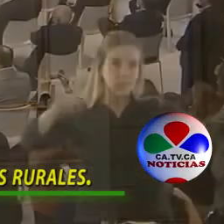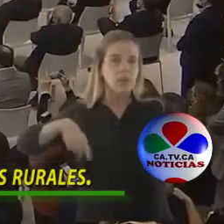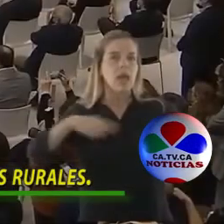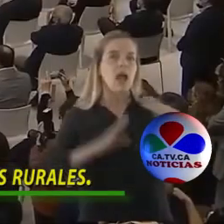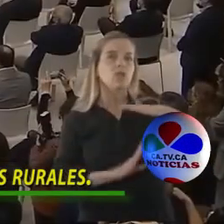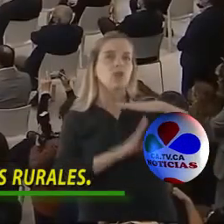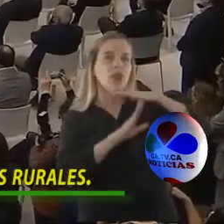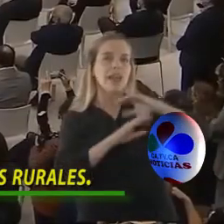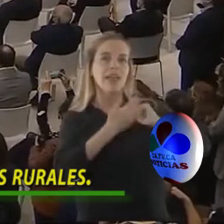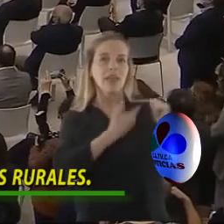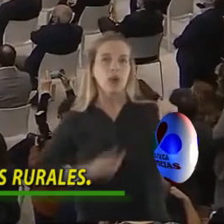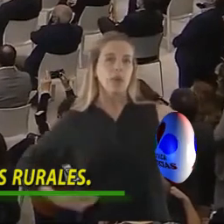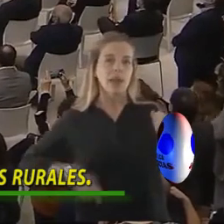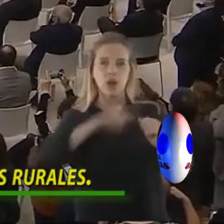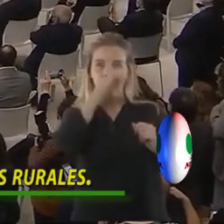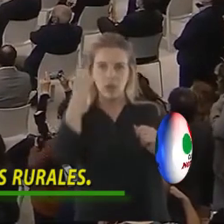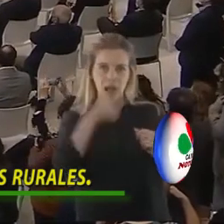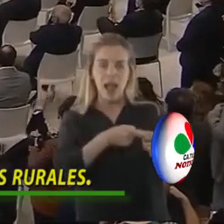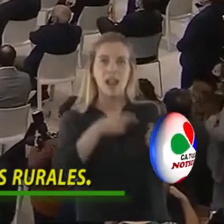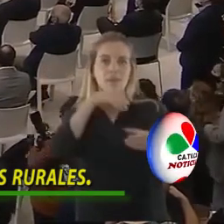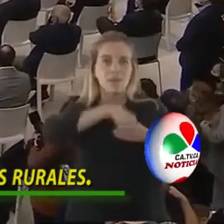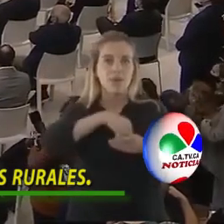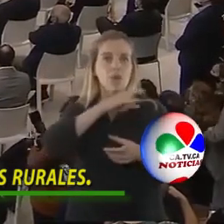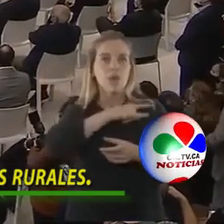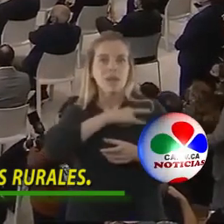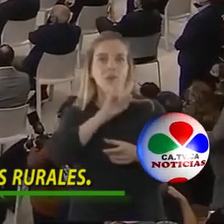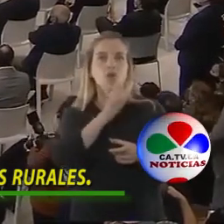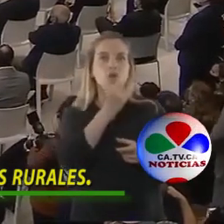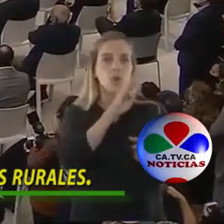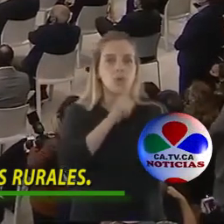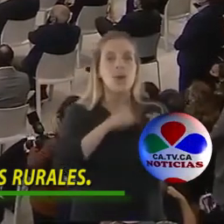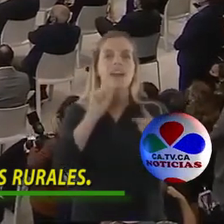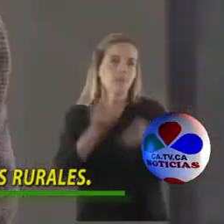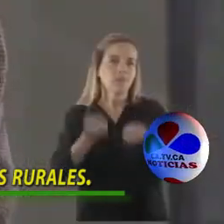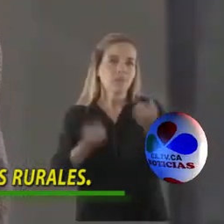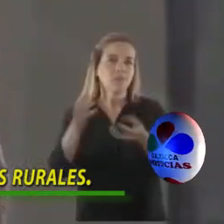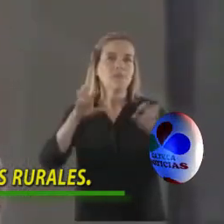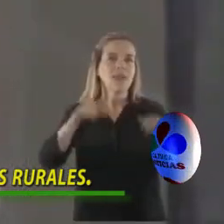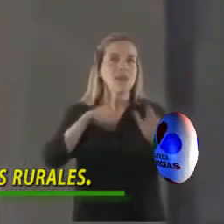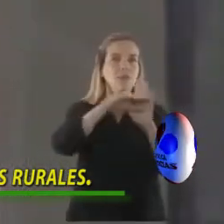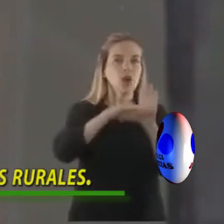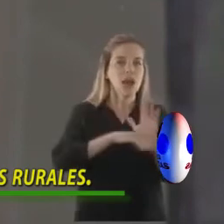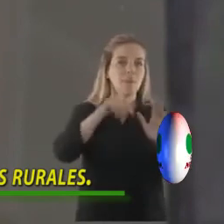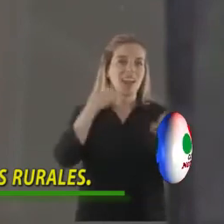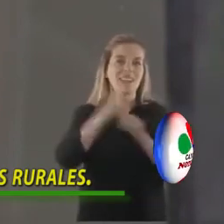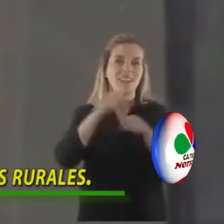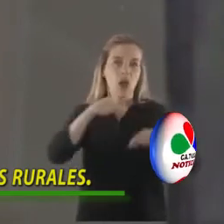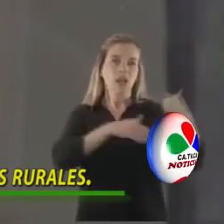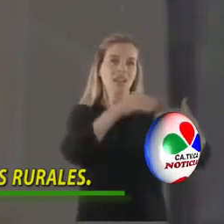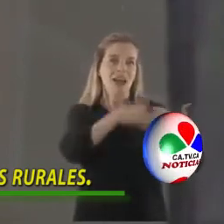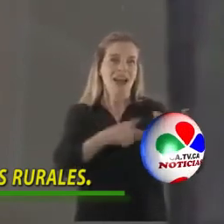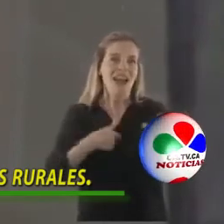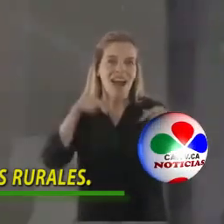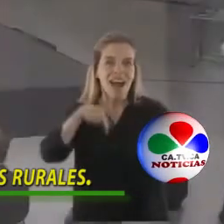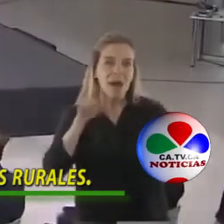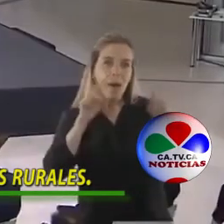Gustavo Vélez, y también con el presidente de la Corporación Andina de Fomento para la firma de un convenio que incluye